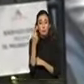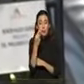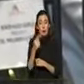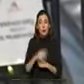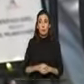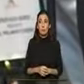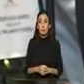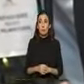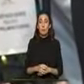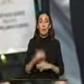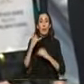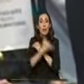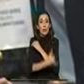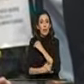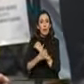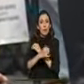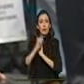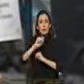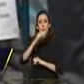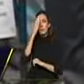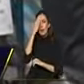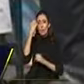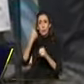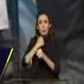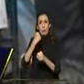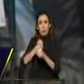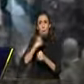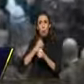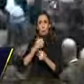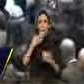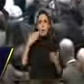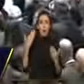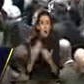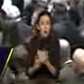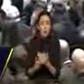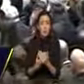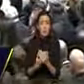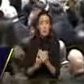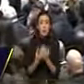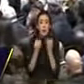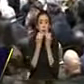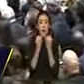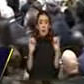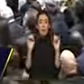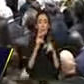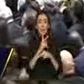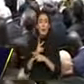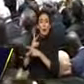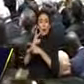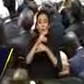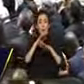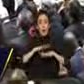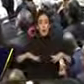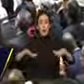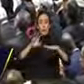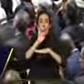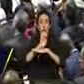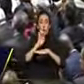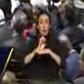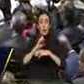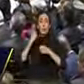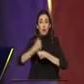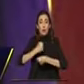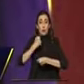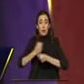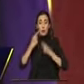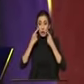días. El país reconoce y agradece su trabajo en la defensa de nuestra soberanía y en la vigilancia de la integridad del territorio, incluido el trabajo